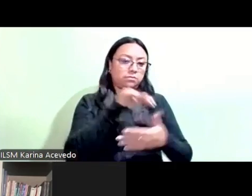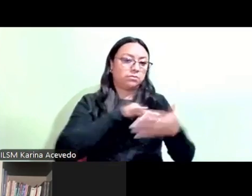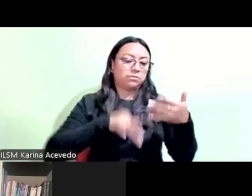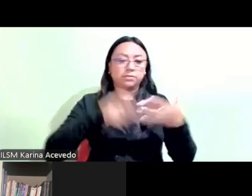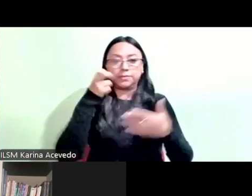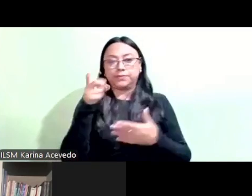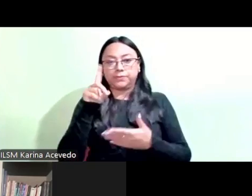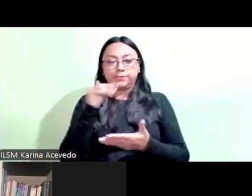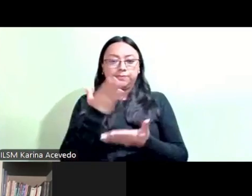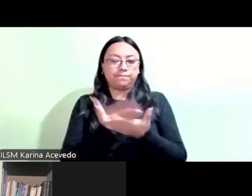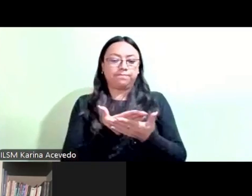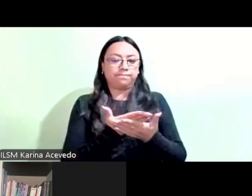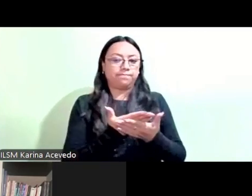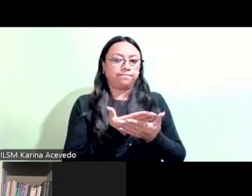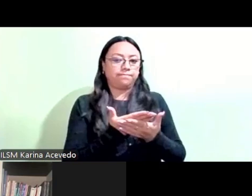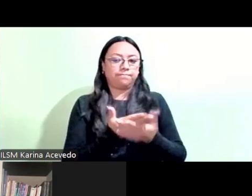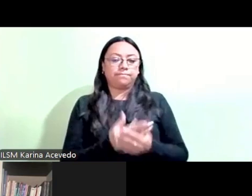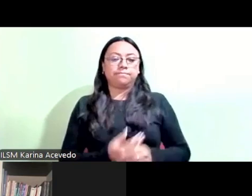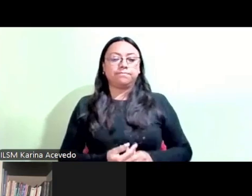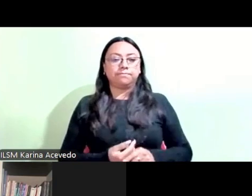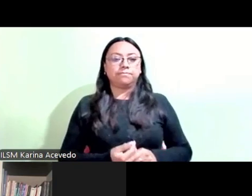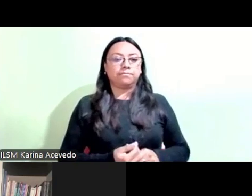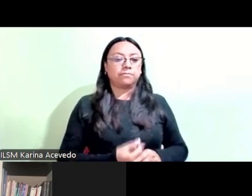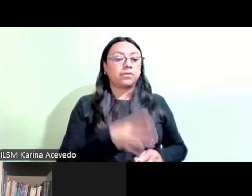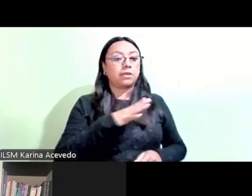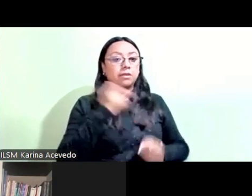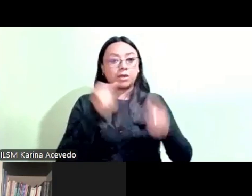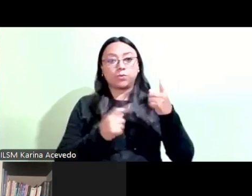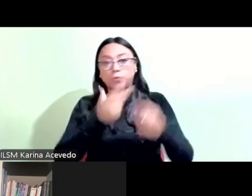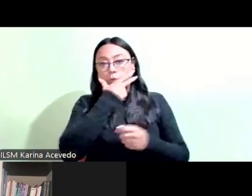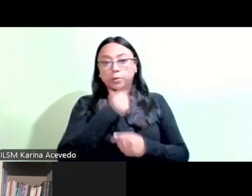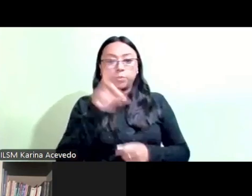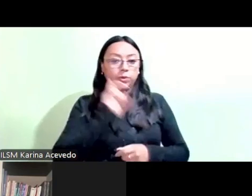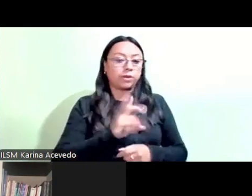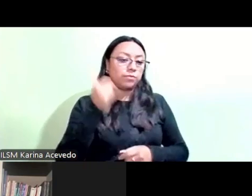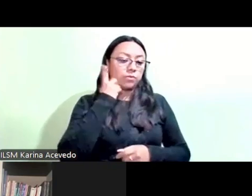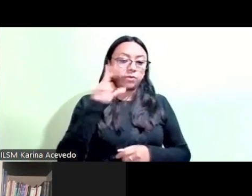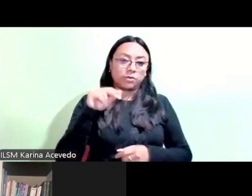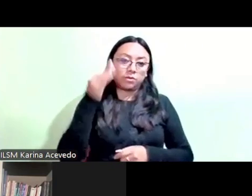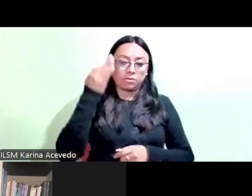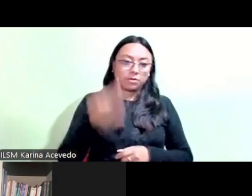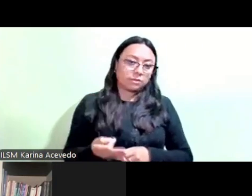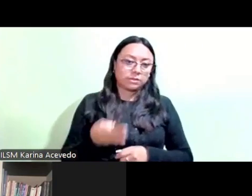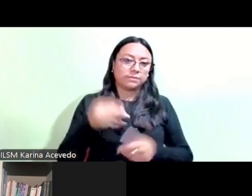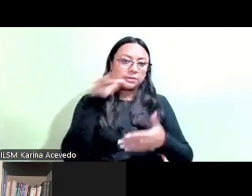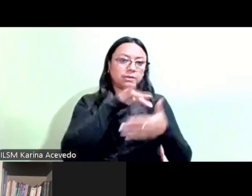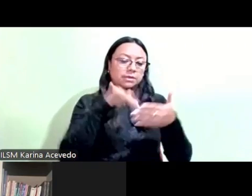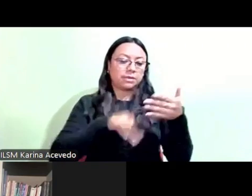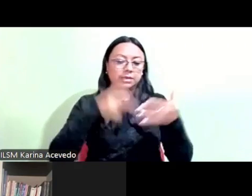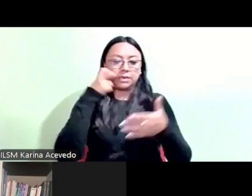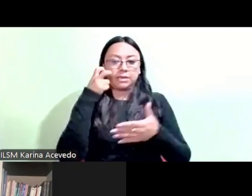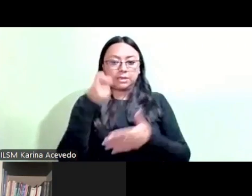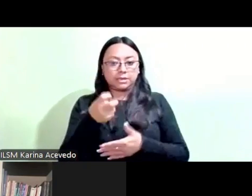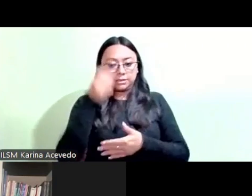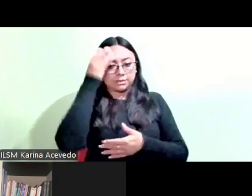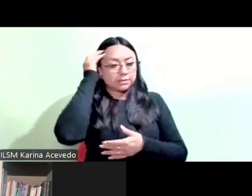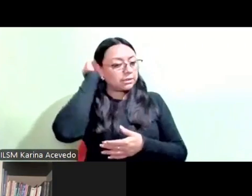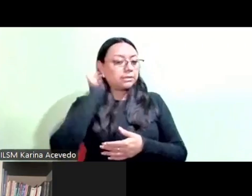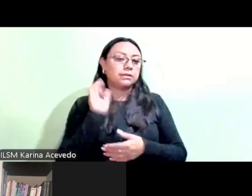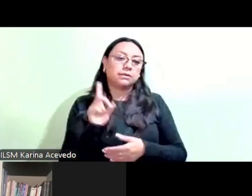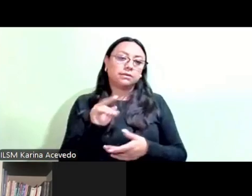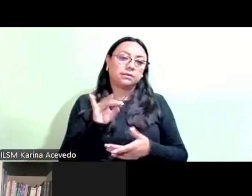dictamen que se presenta. Si alguna diputada o algún diputado está en contra de la dispensa de la lectura, sí lo hace